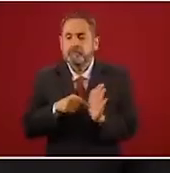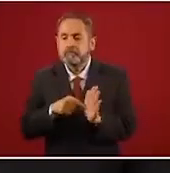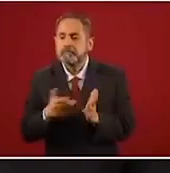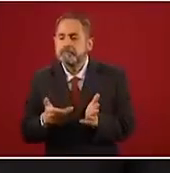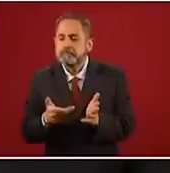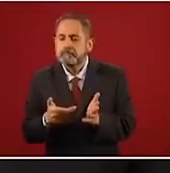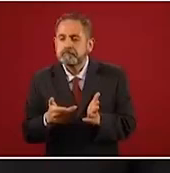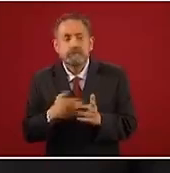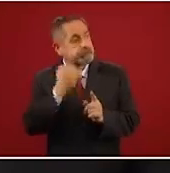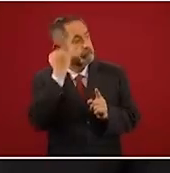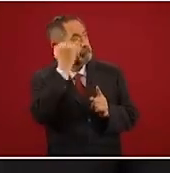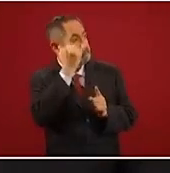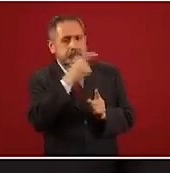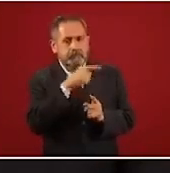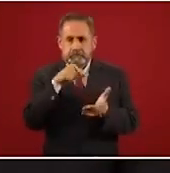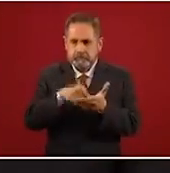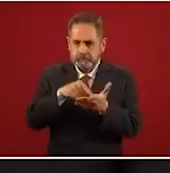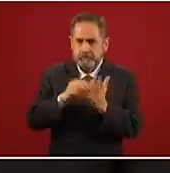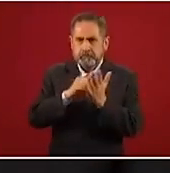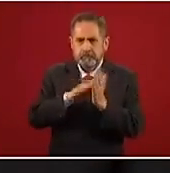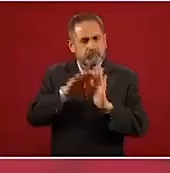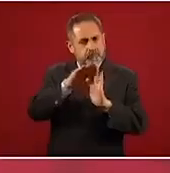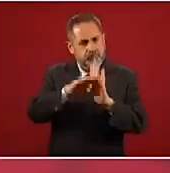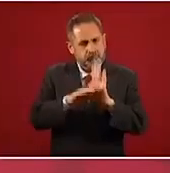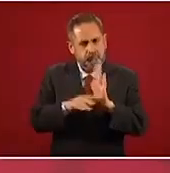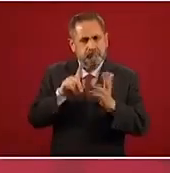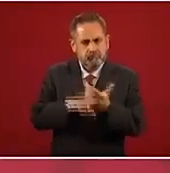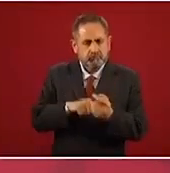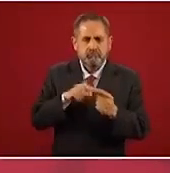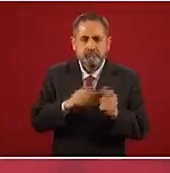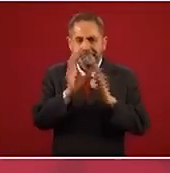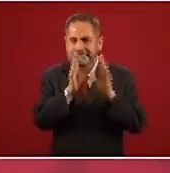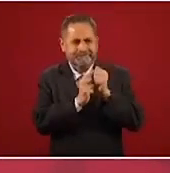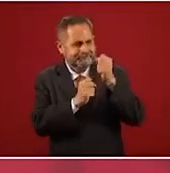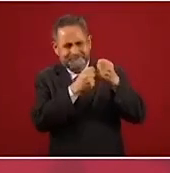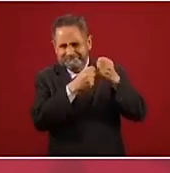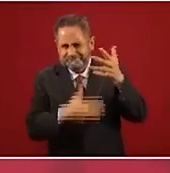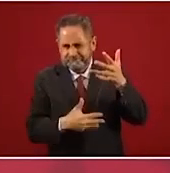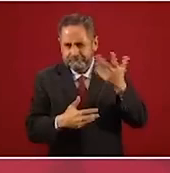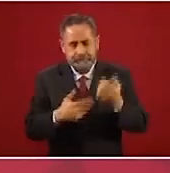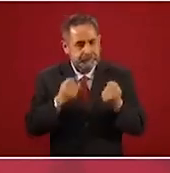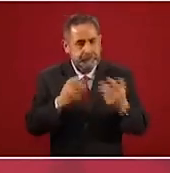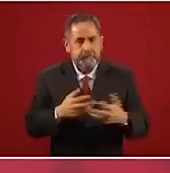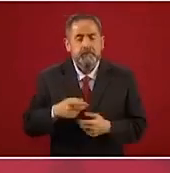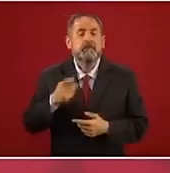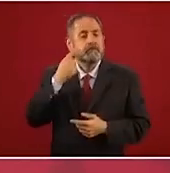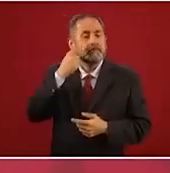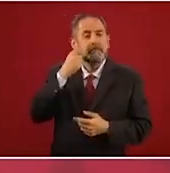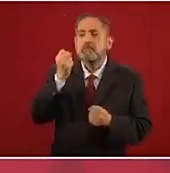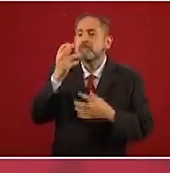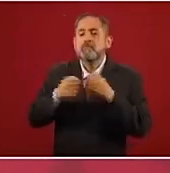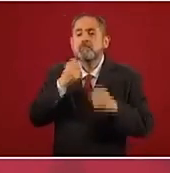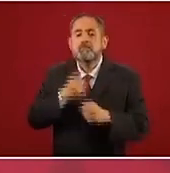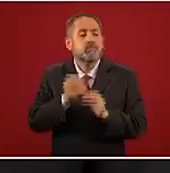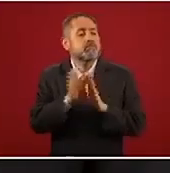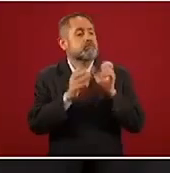como principios, porque hay muchas cosas en la Constitución. ¿Cuánto tiempo duró en